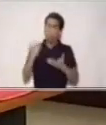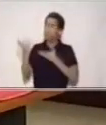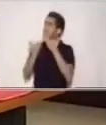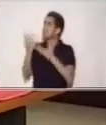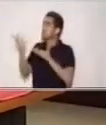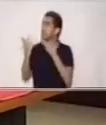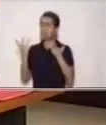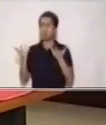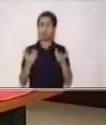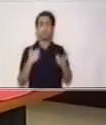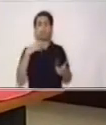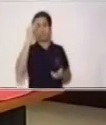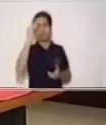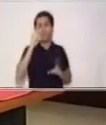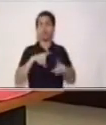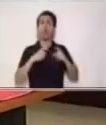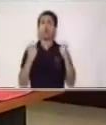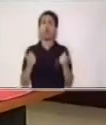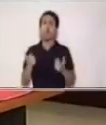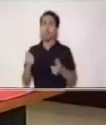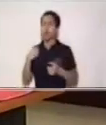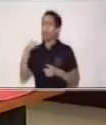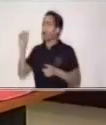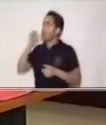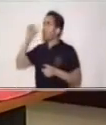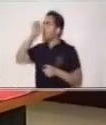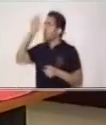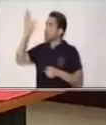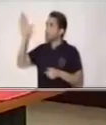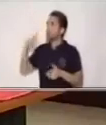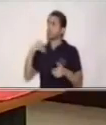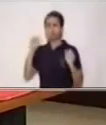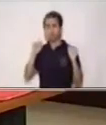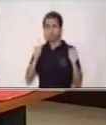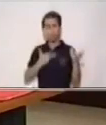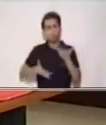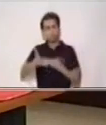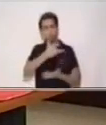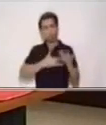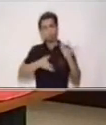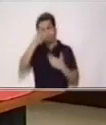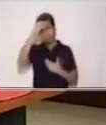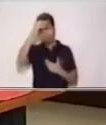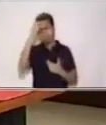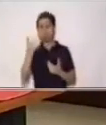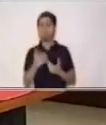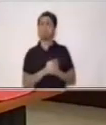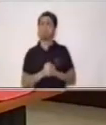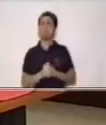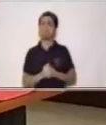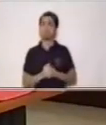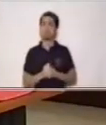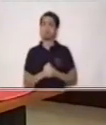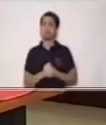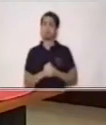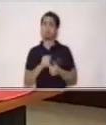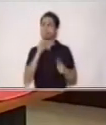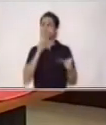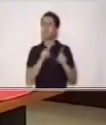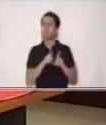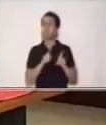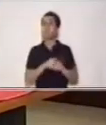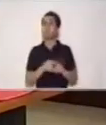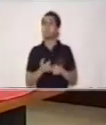un adulto que tengas cerca, ¿verdad?, para que todos podamos aprender. Muy bien, también recuerda que el